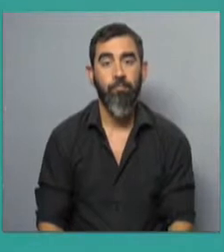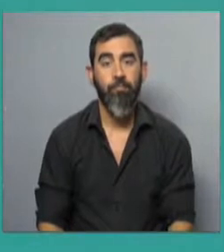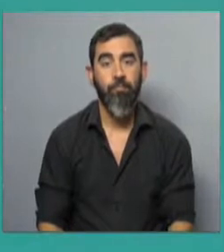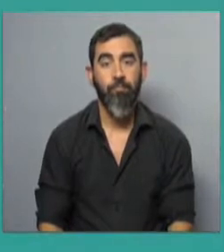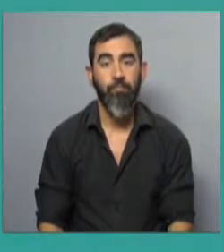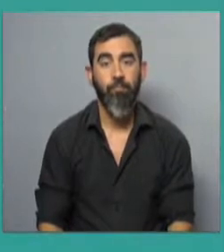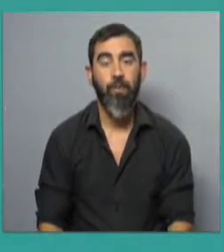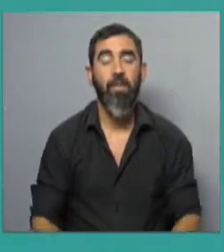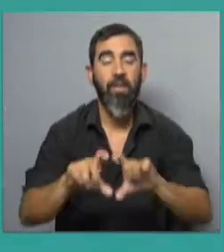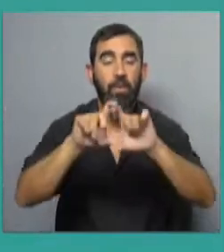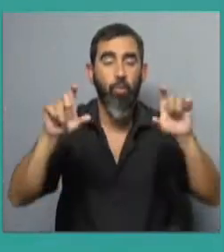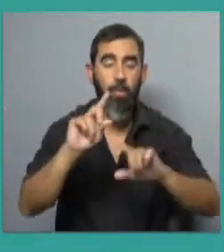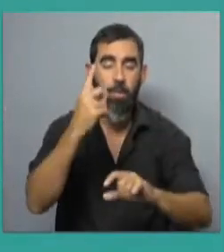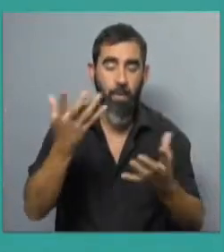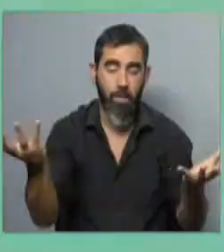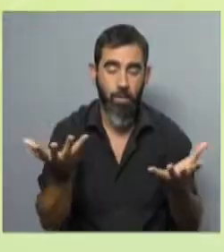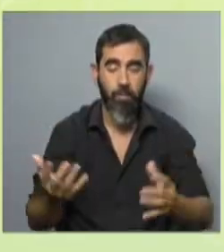Compartimos ahora los principales titulares.